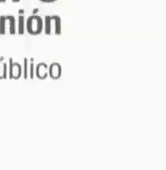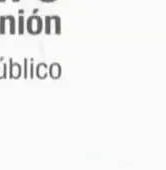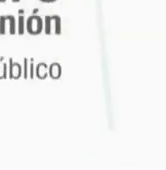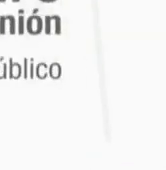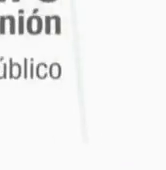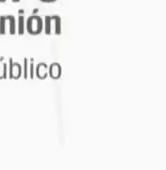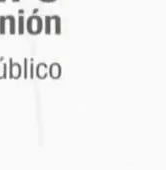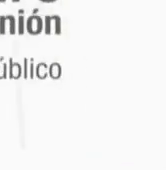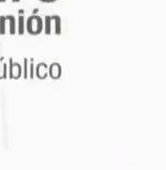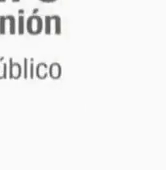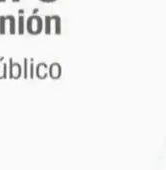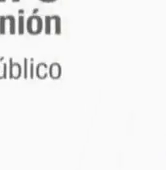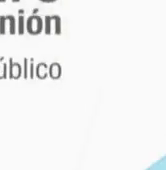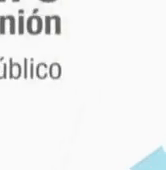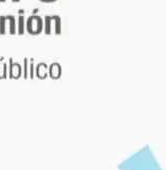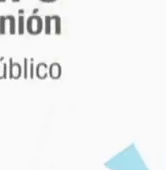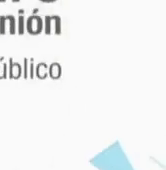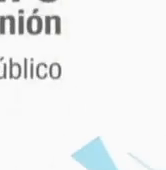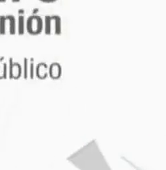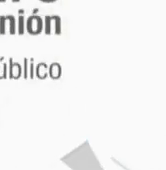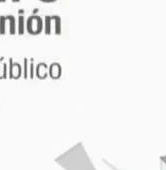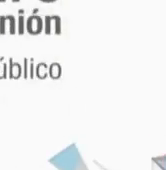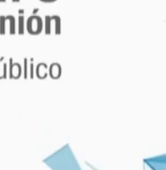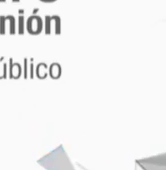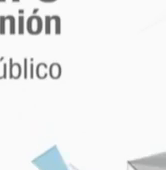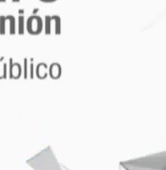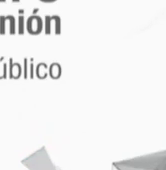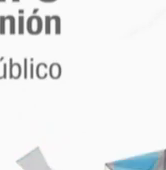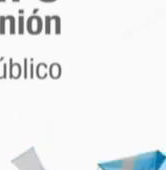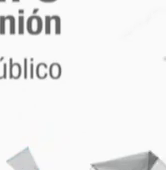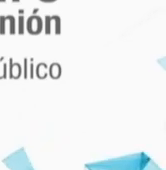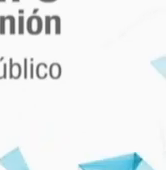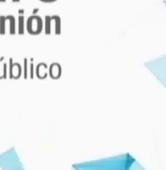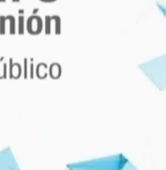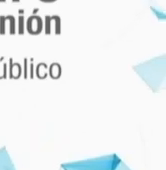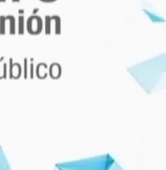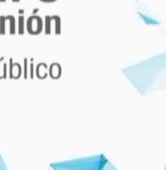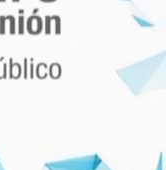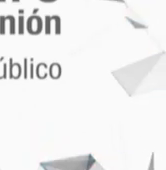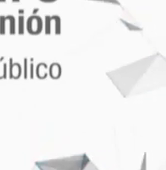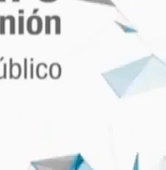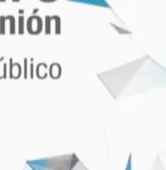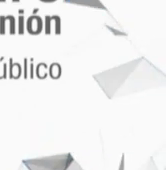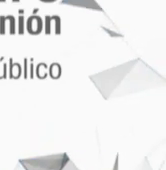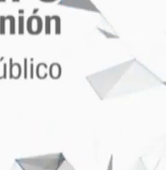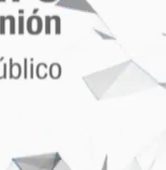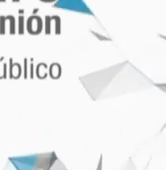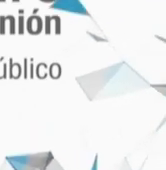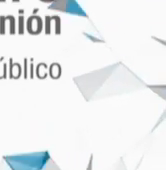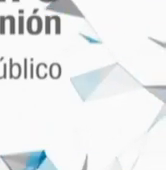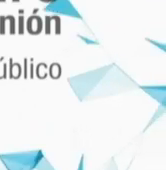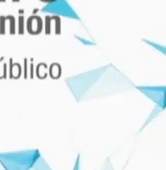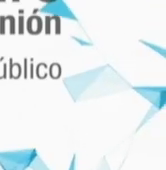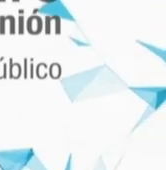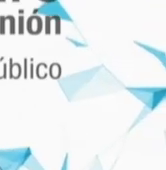El siguiente programa es clasificación O, opinión, apto para todo público.